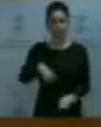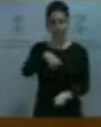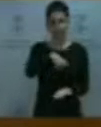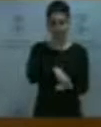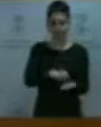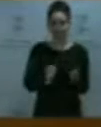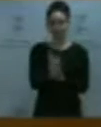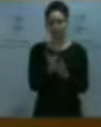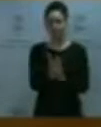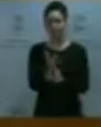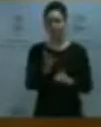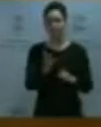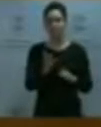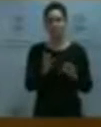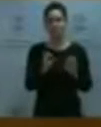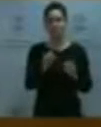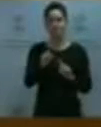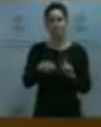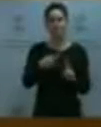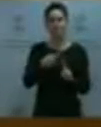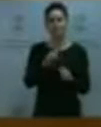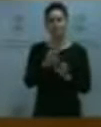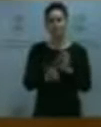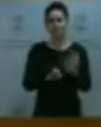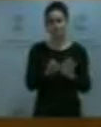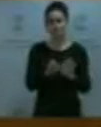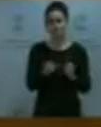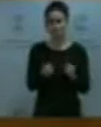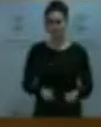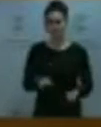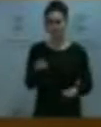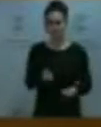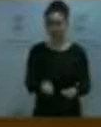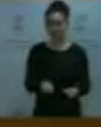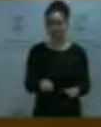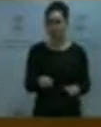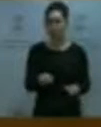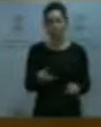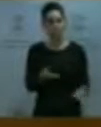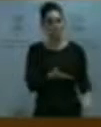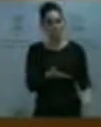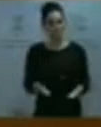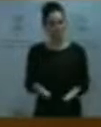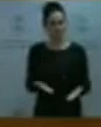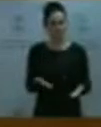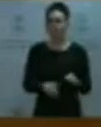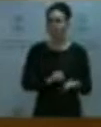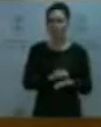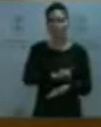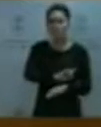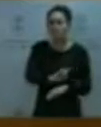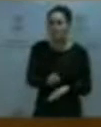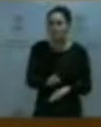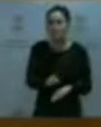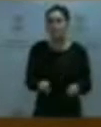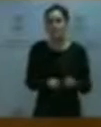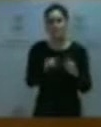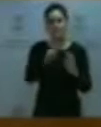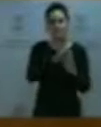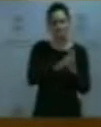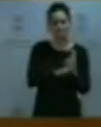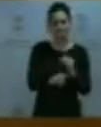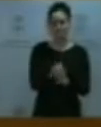nucleares. Y que nadie diga que no se cumplen con las pautas establecidas en la Cumbre de París